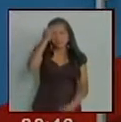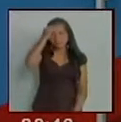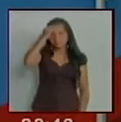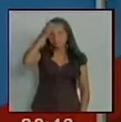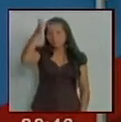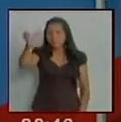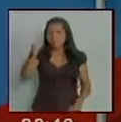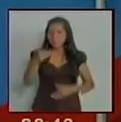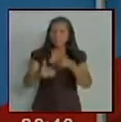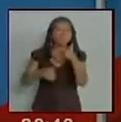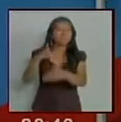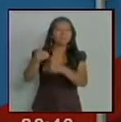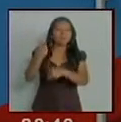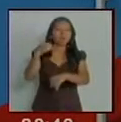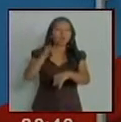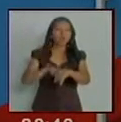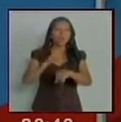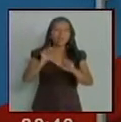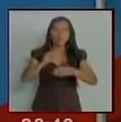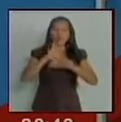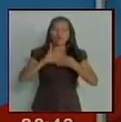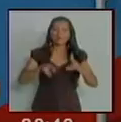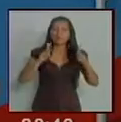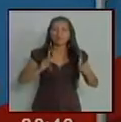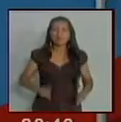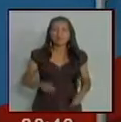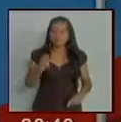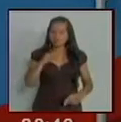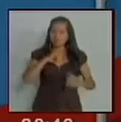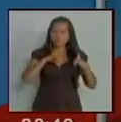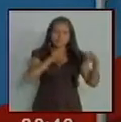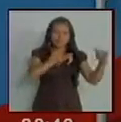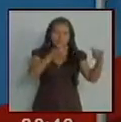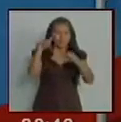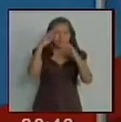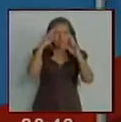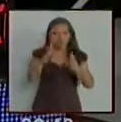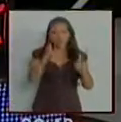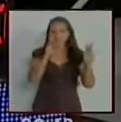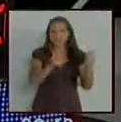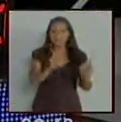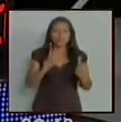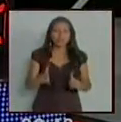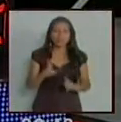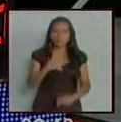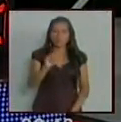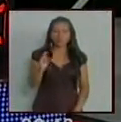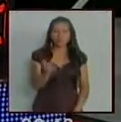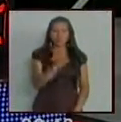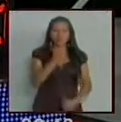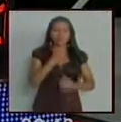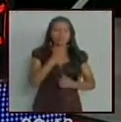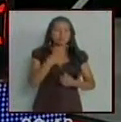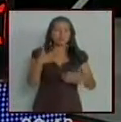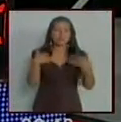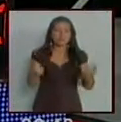dificultad, ser unos seres plenos, y así lo tenemos que tratar a cualquier persona en general con trastornos auditivos.